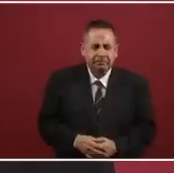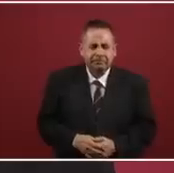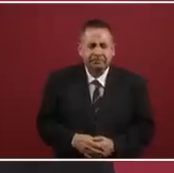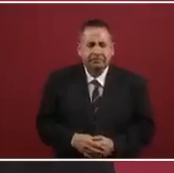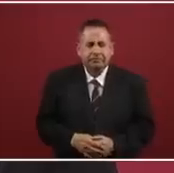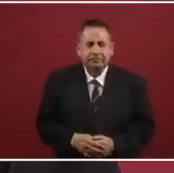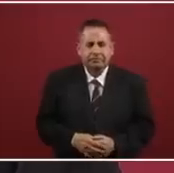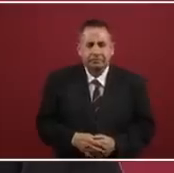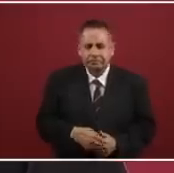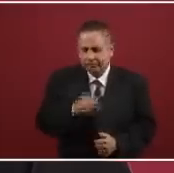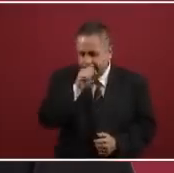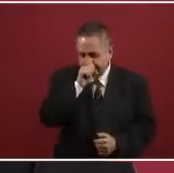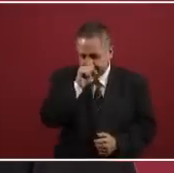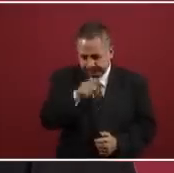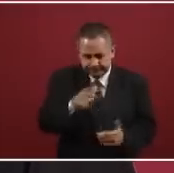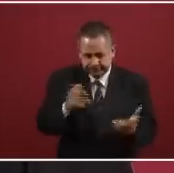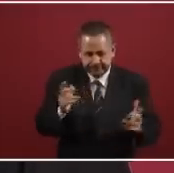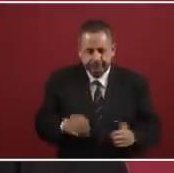pues